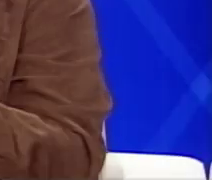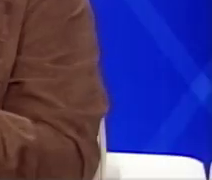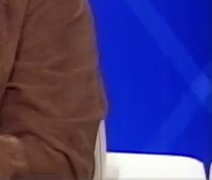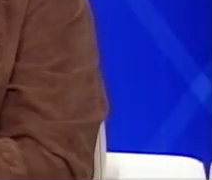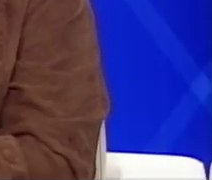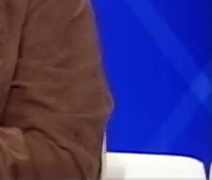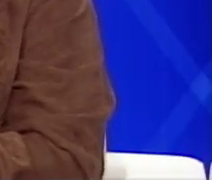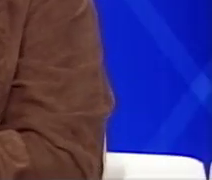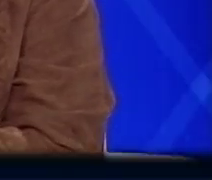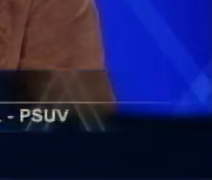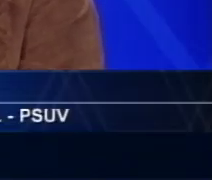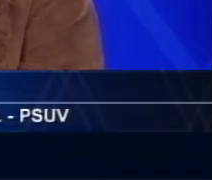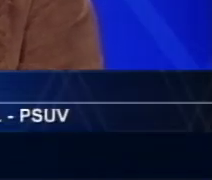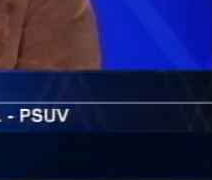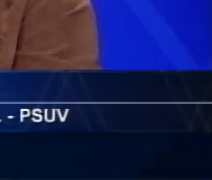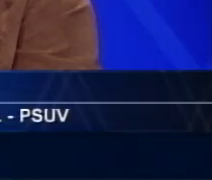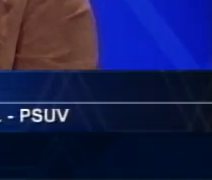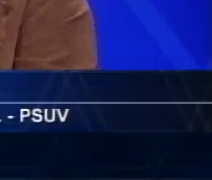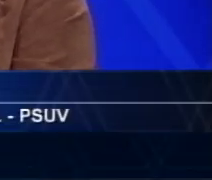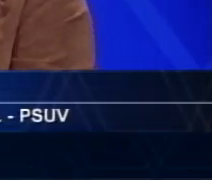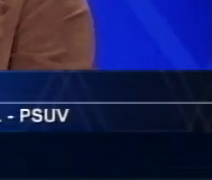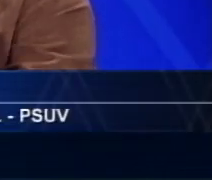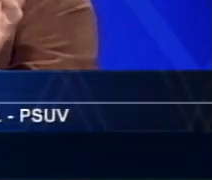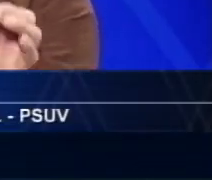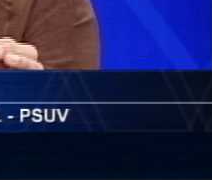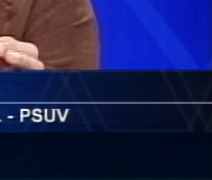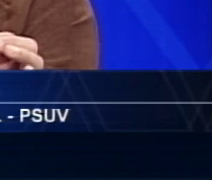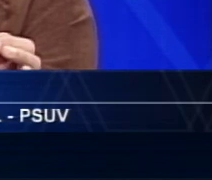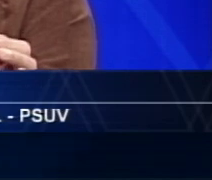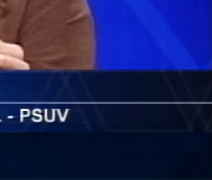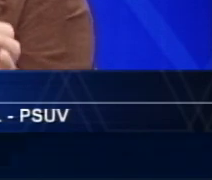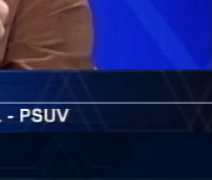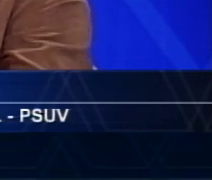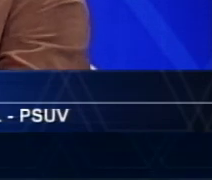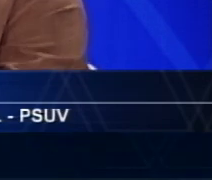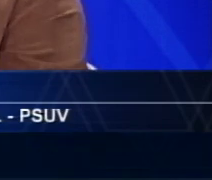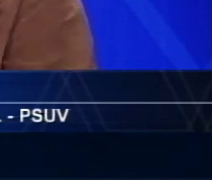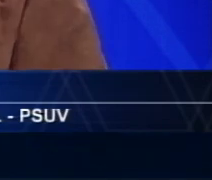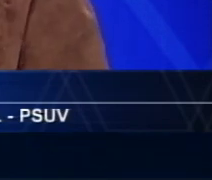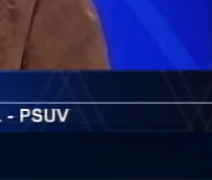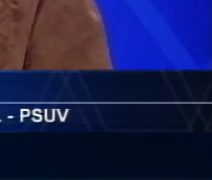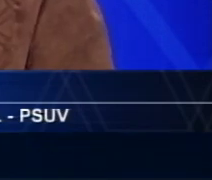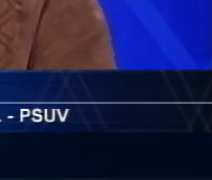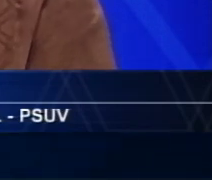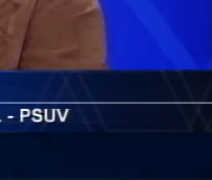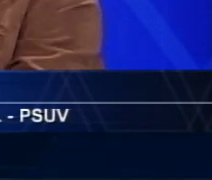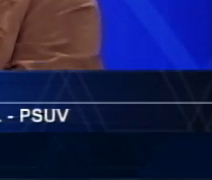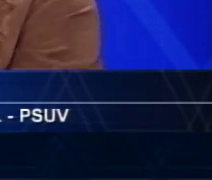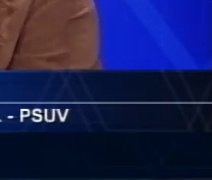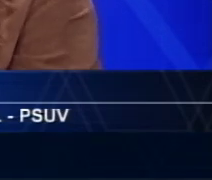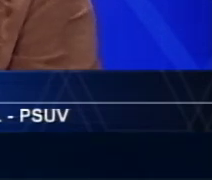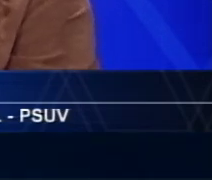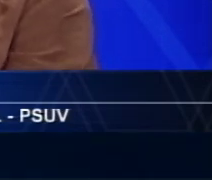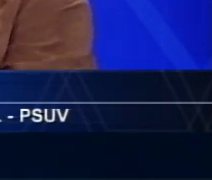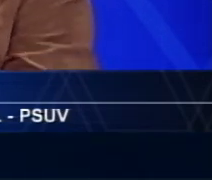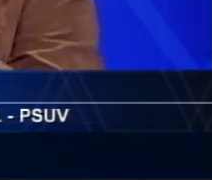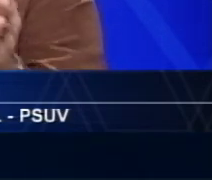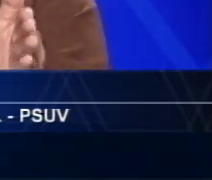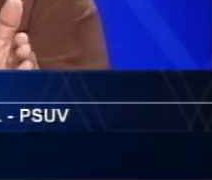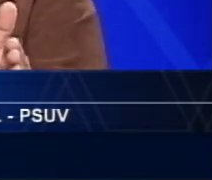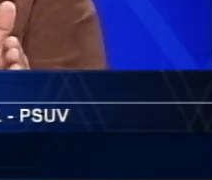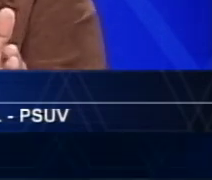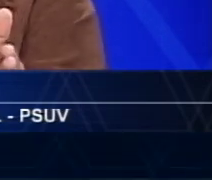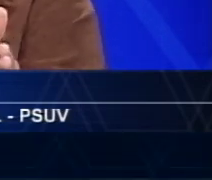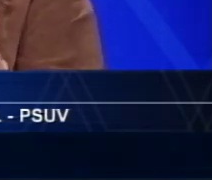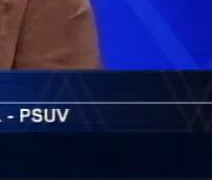por eso es que es importante el debate, ¿no? Y ese tema es central en la mesa de discusión. Entonces te decíamos, bueno,